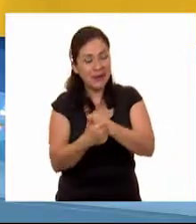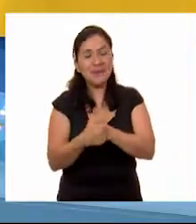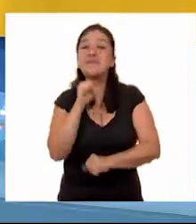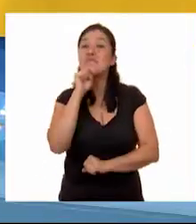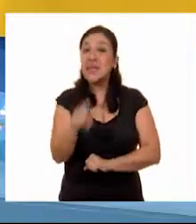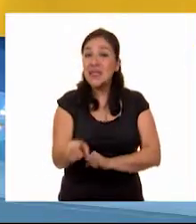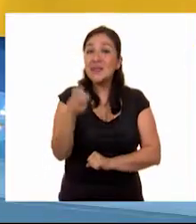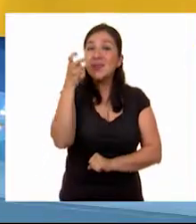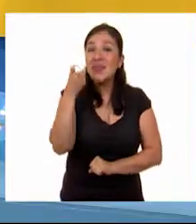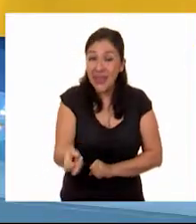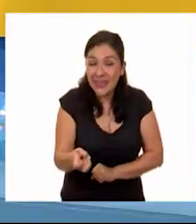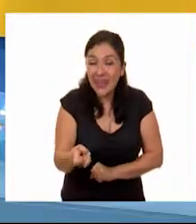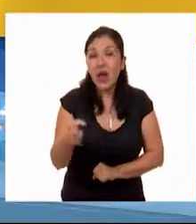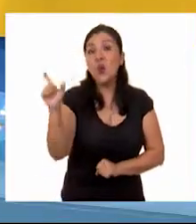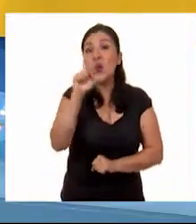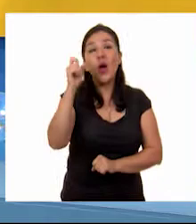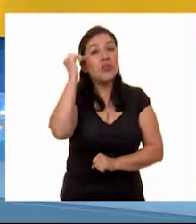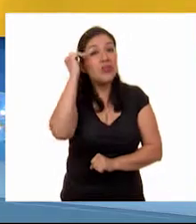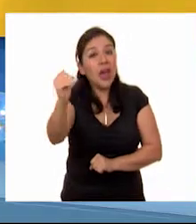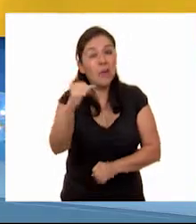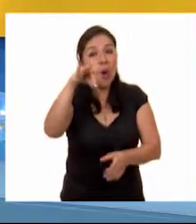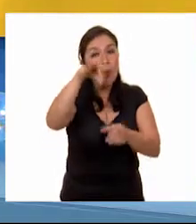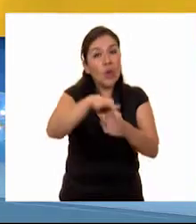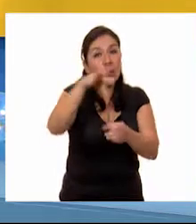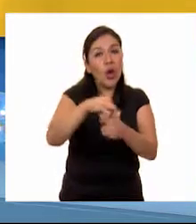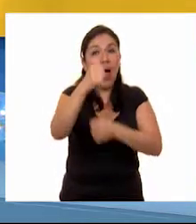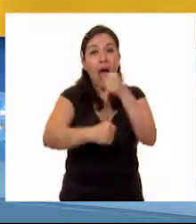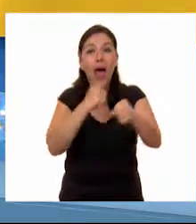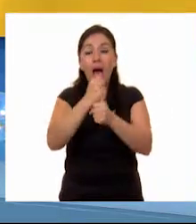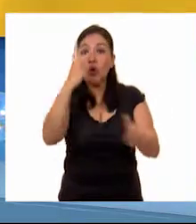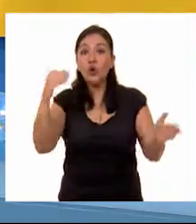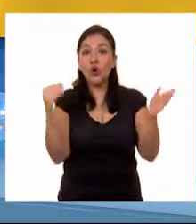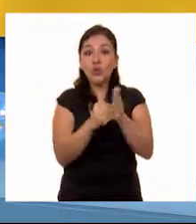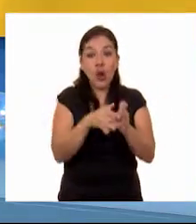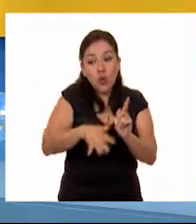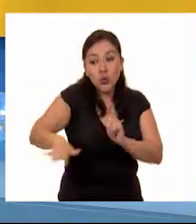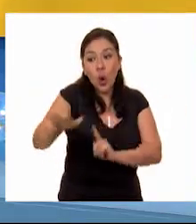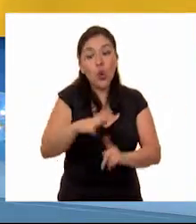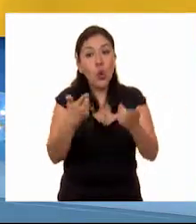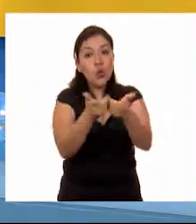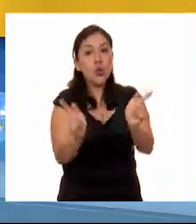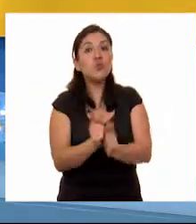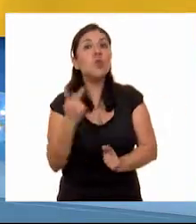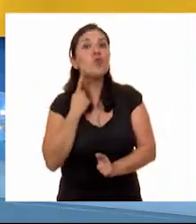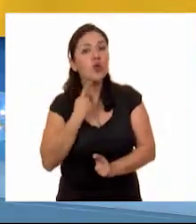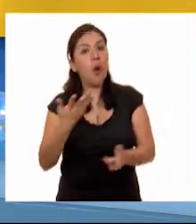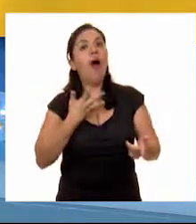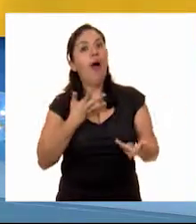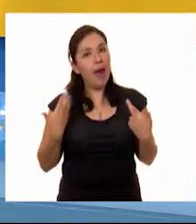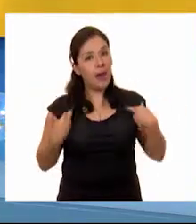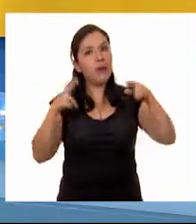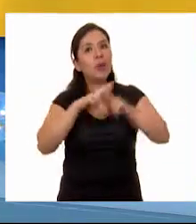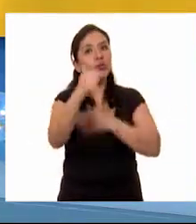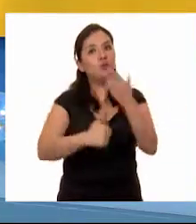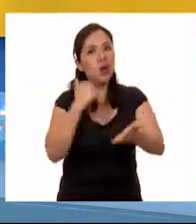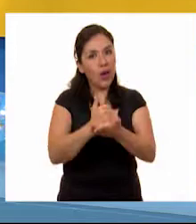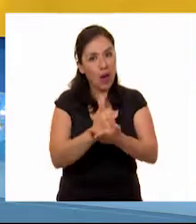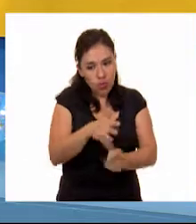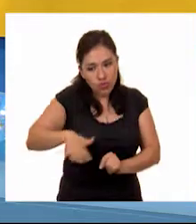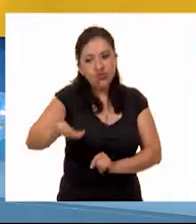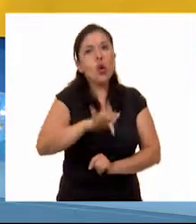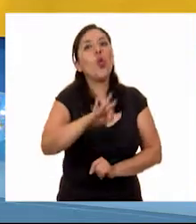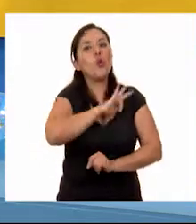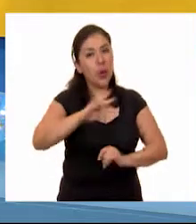esta forma, para las elecciones del 2000, todos los partidos tenían representación ciudadana y todos tenían la